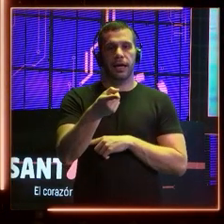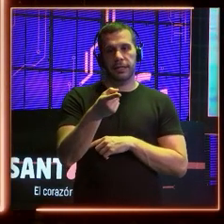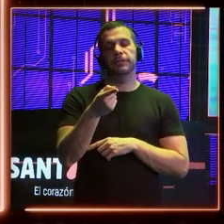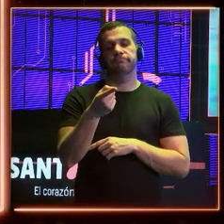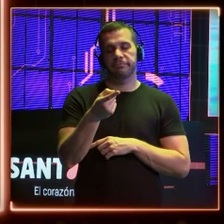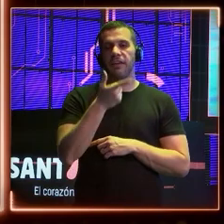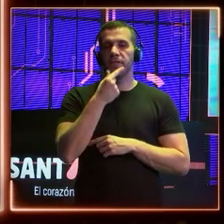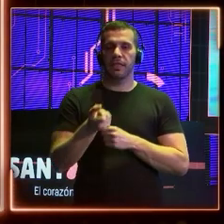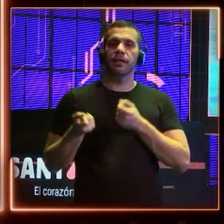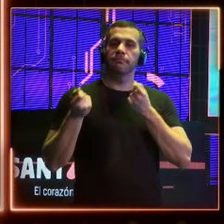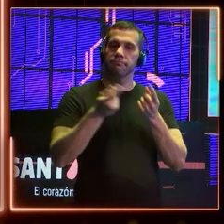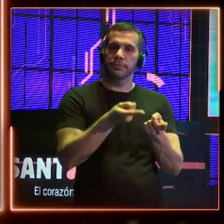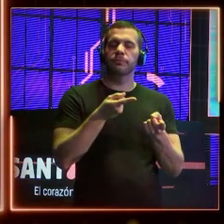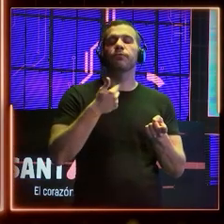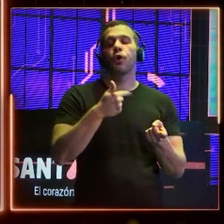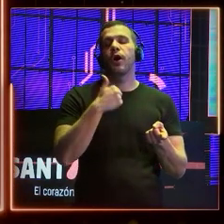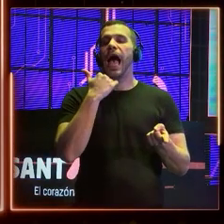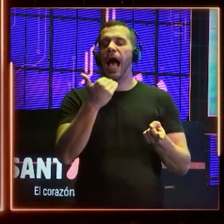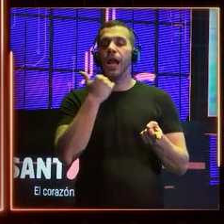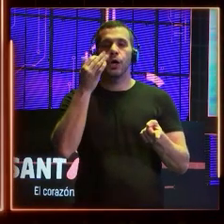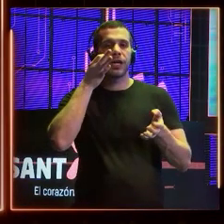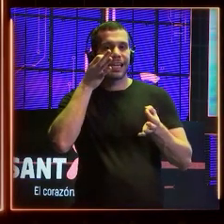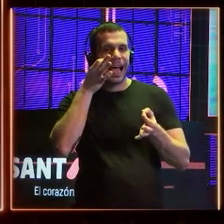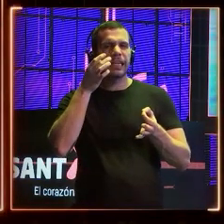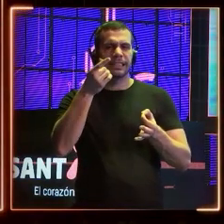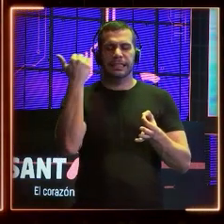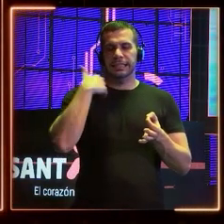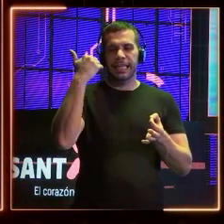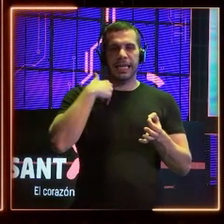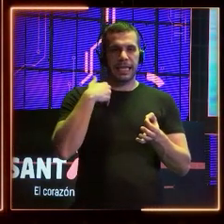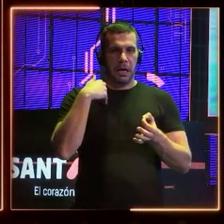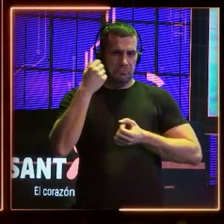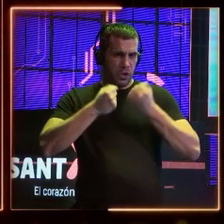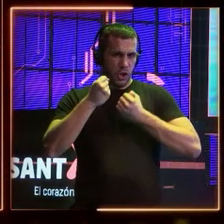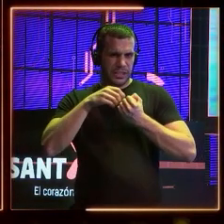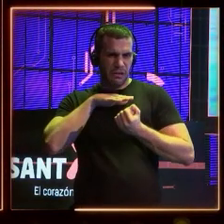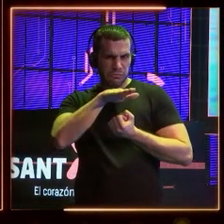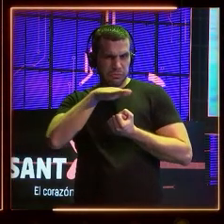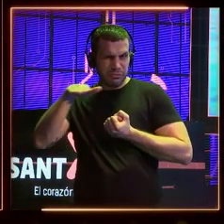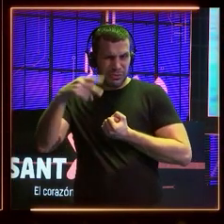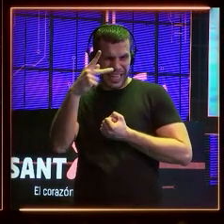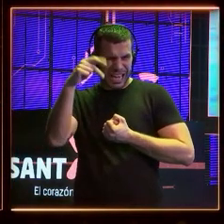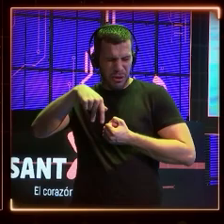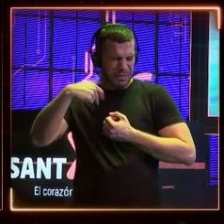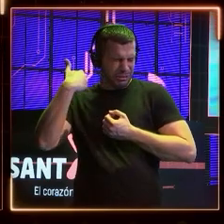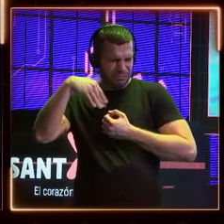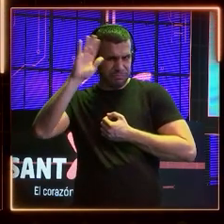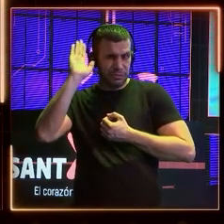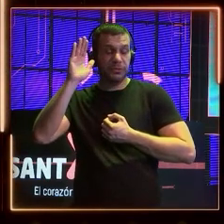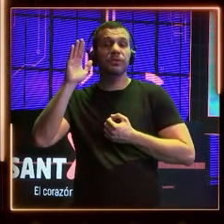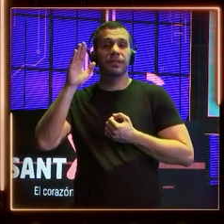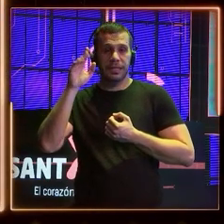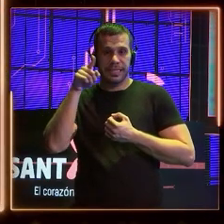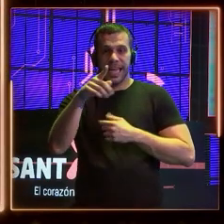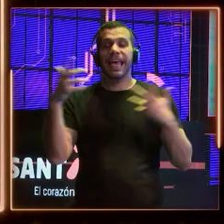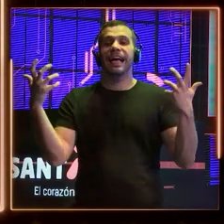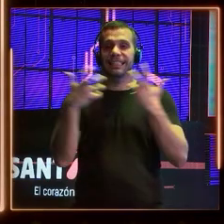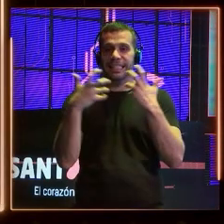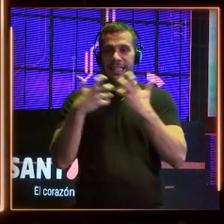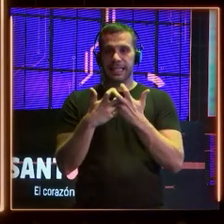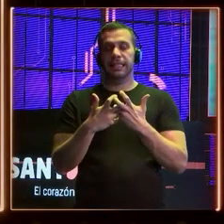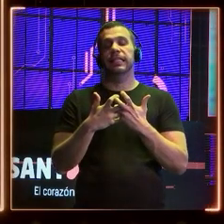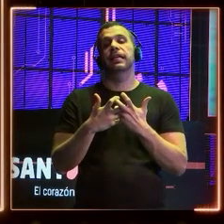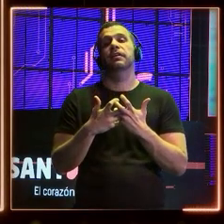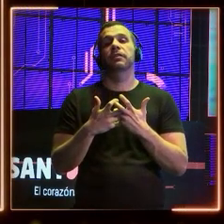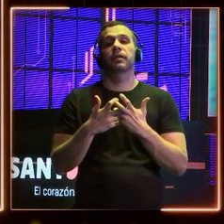son hoy una realidad ya han hecho millones de kilómetros y con una tasa de fallos 10 veces inferior a la del ser humano